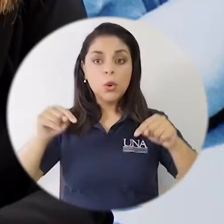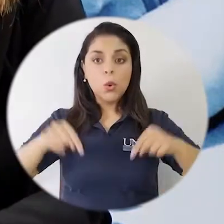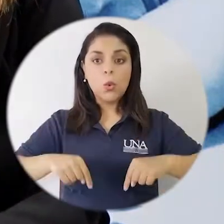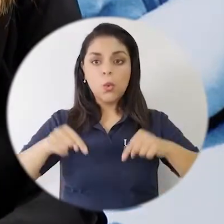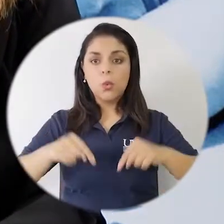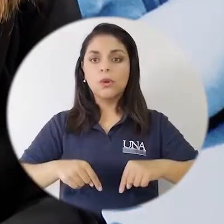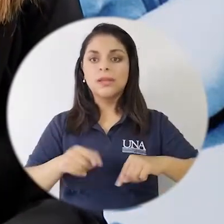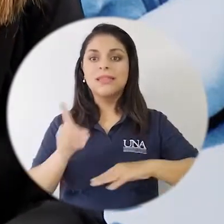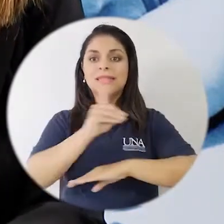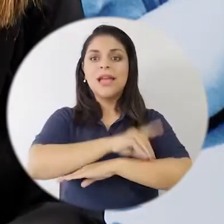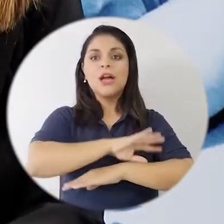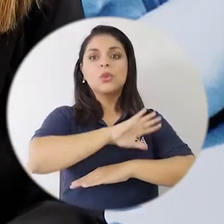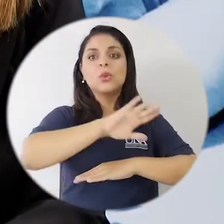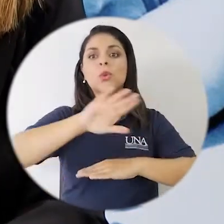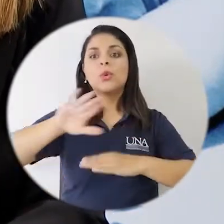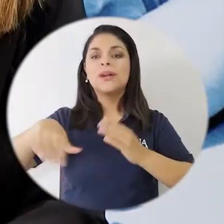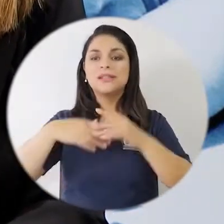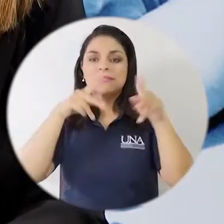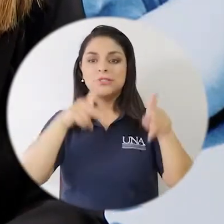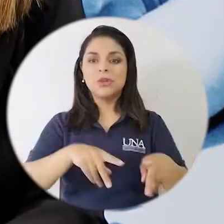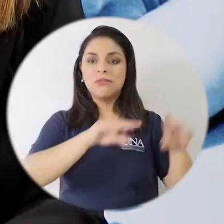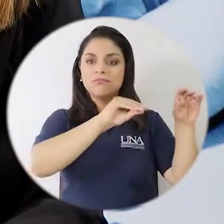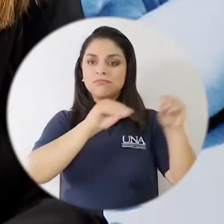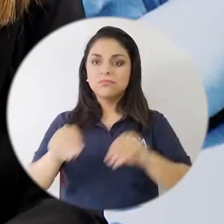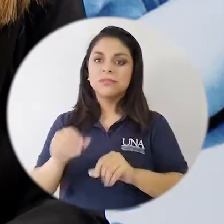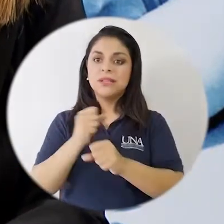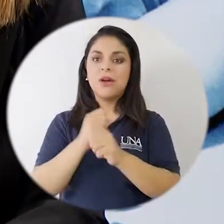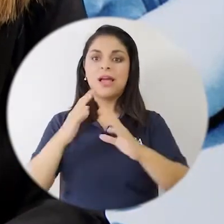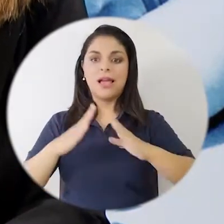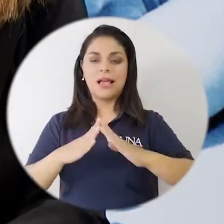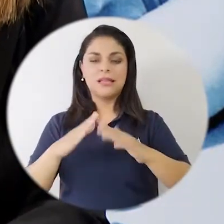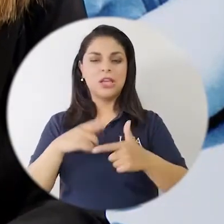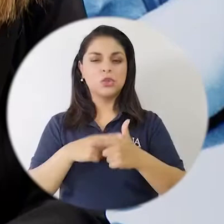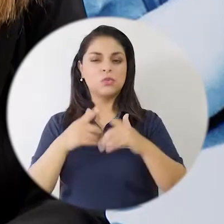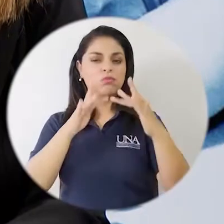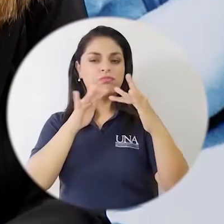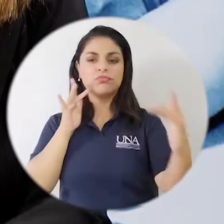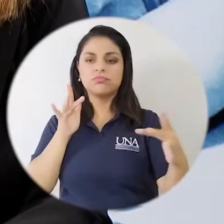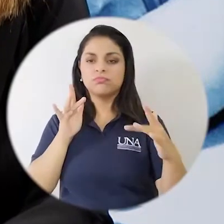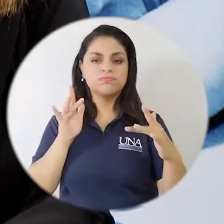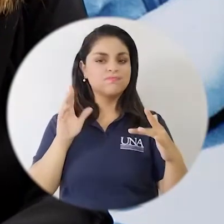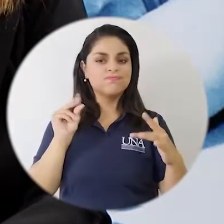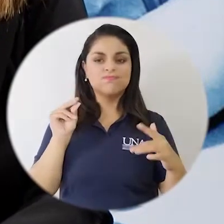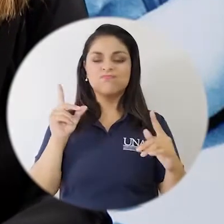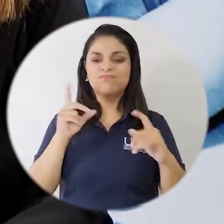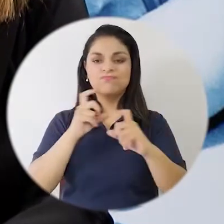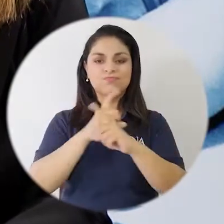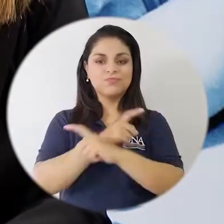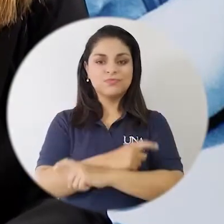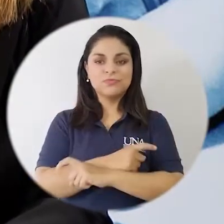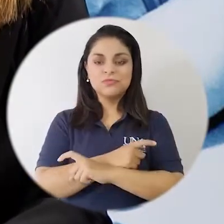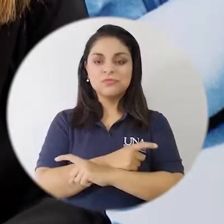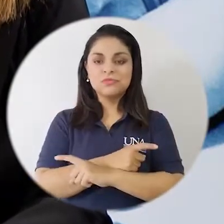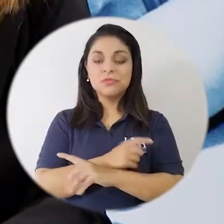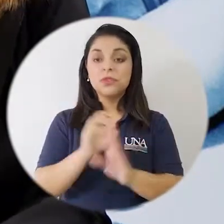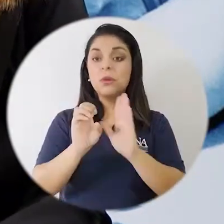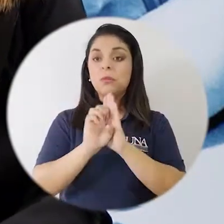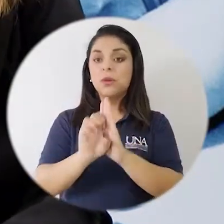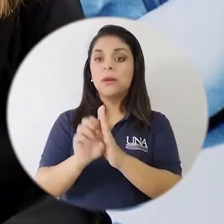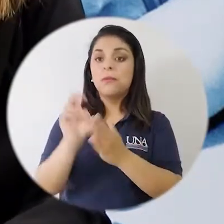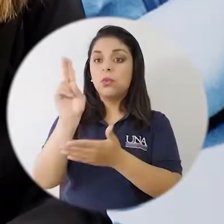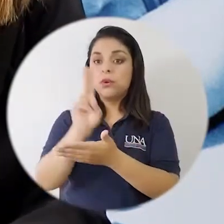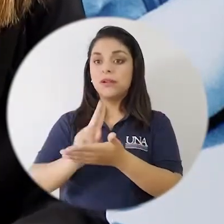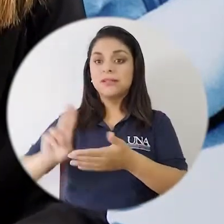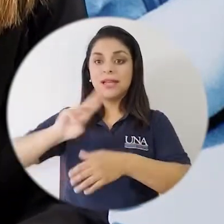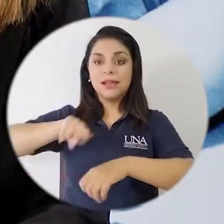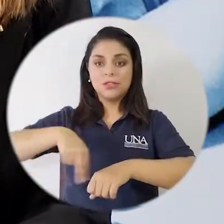todo en uno, he dicho, el teletrabajo, hace que la desconexión se nos haga más complicada. Esta parte, inclusive, a nivel de la Universidad